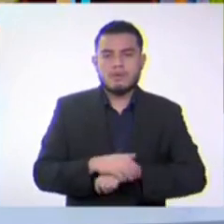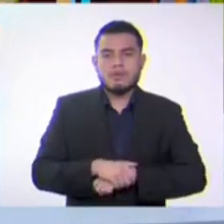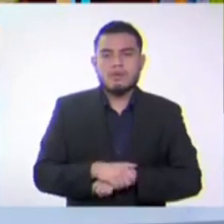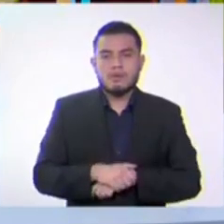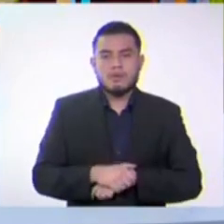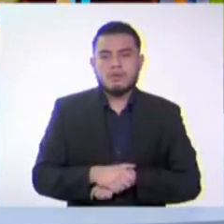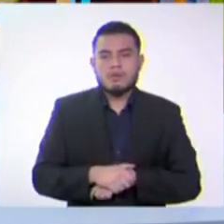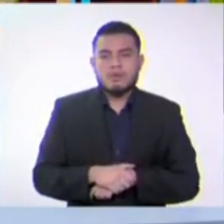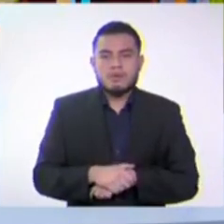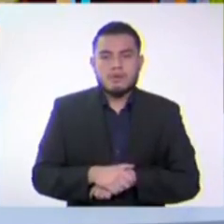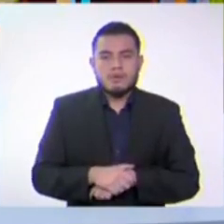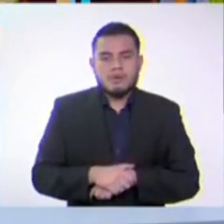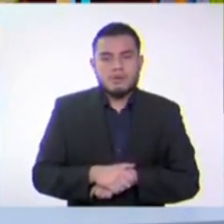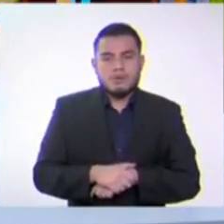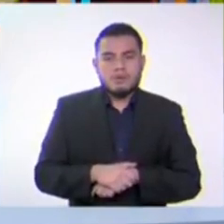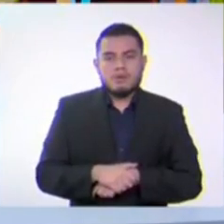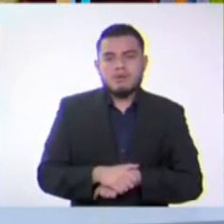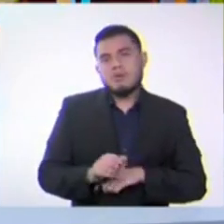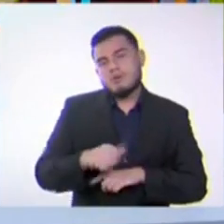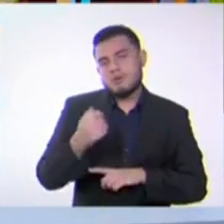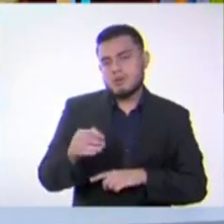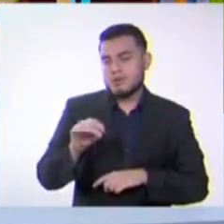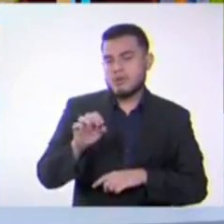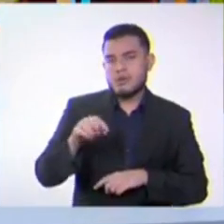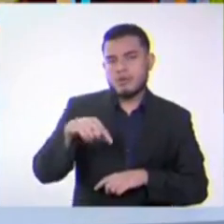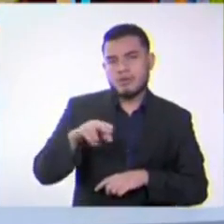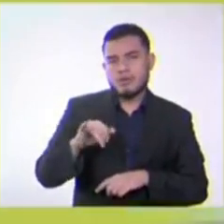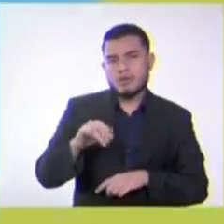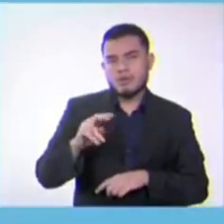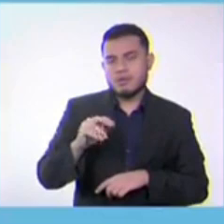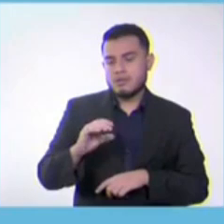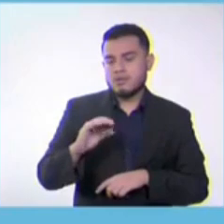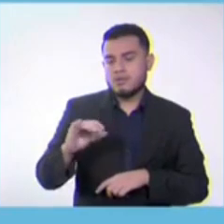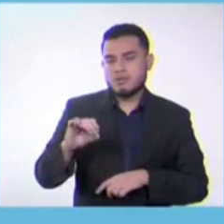Vámonos hacia el siguiente equinoccio.